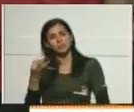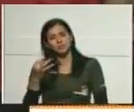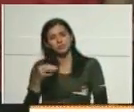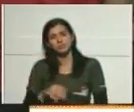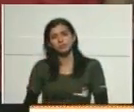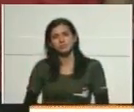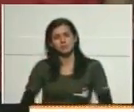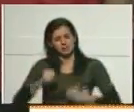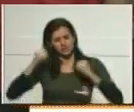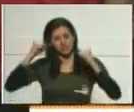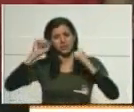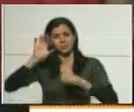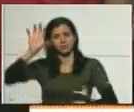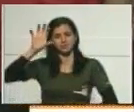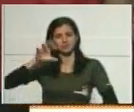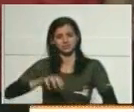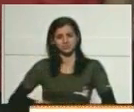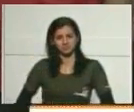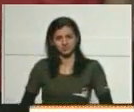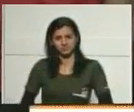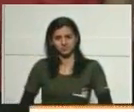¡Que viva la patria!